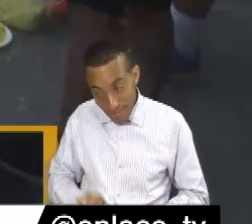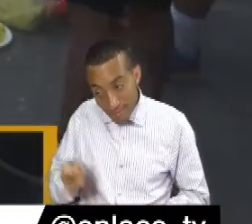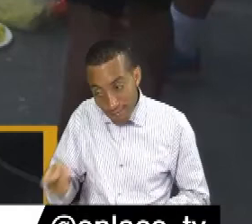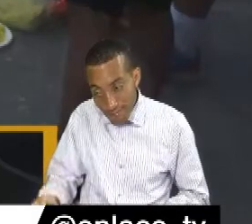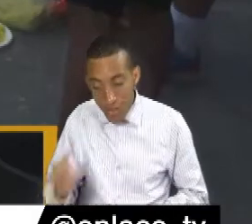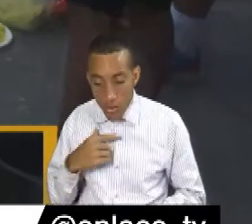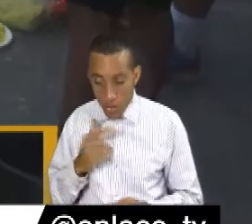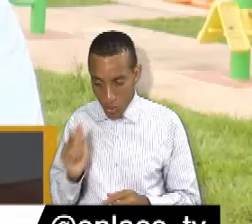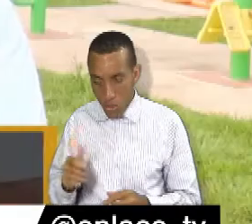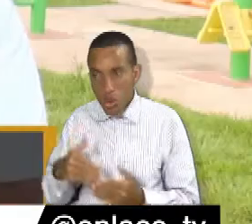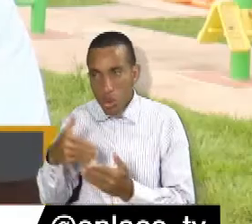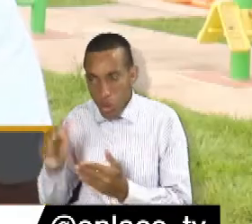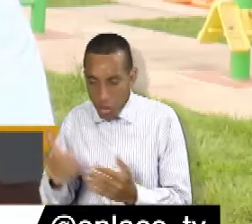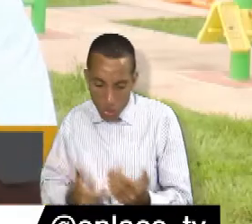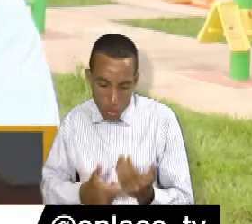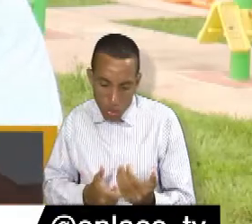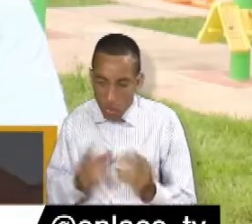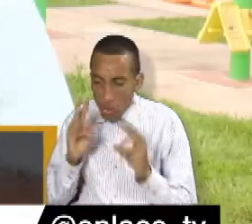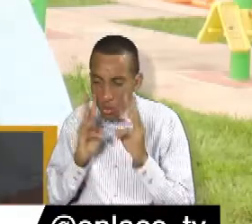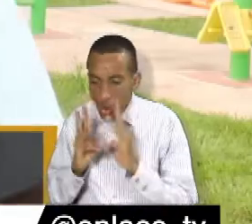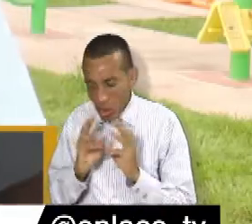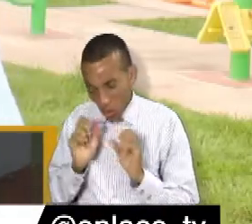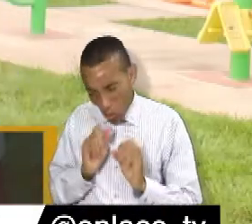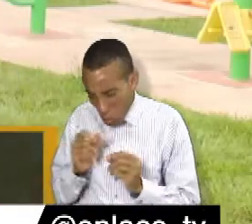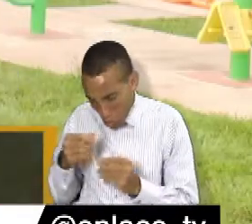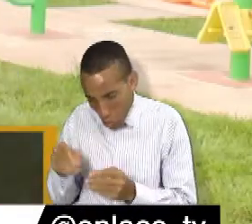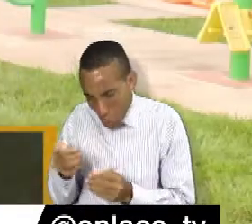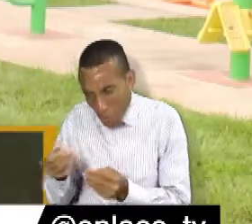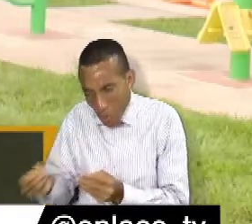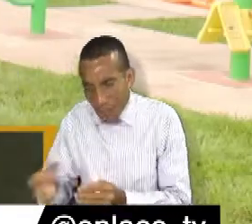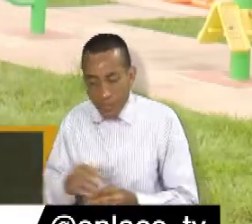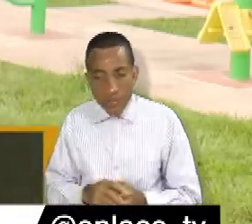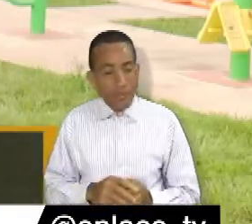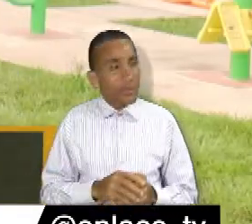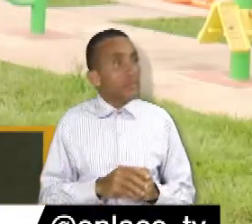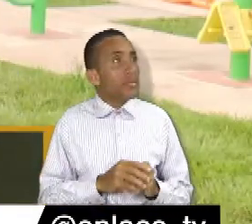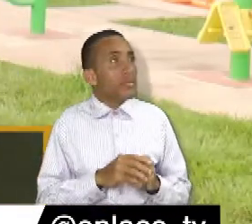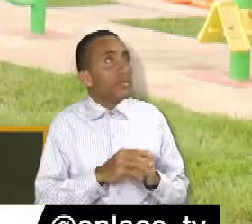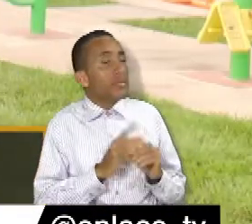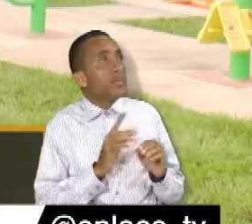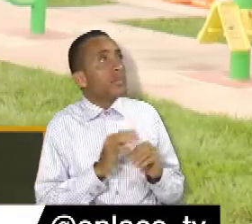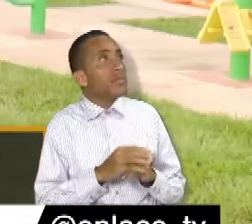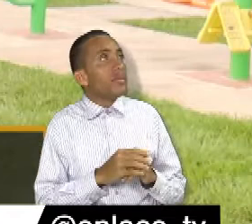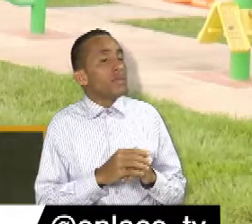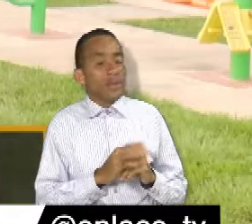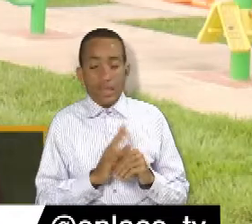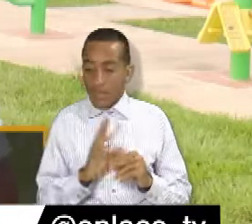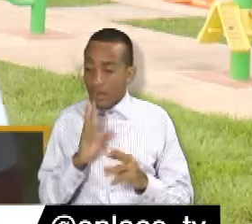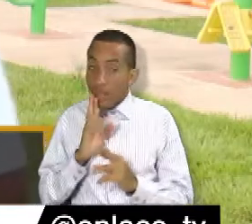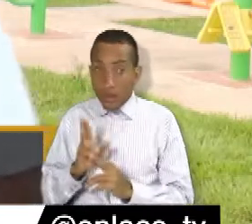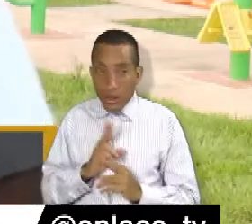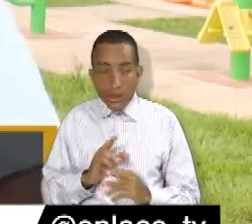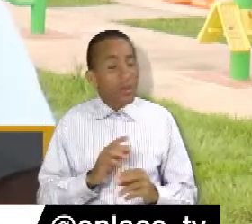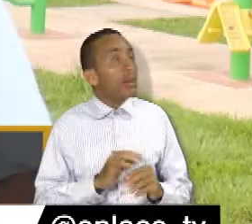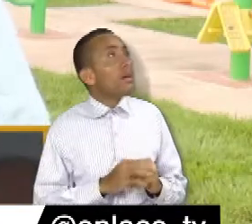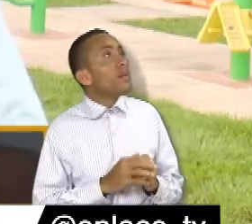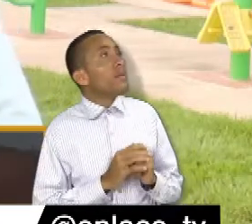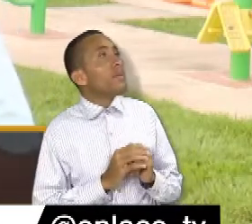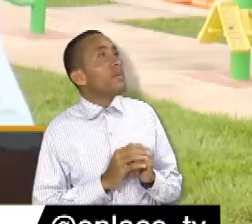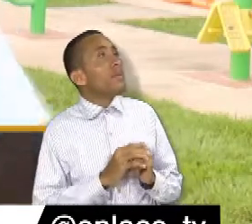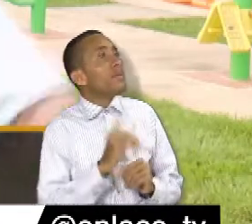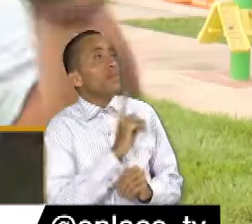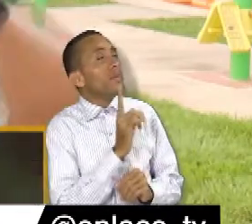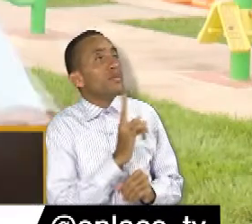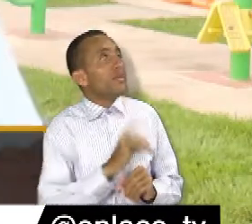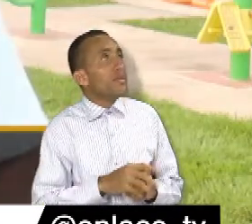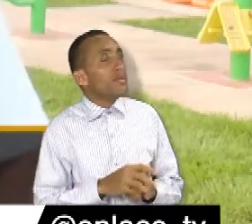una muñequita o cómprese cualquier cosita. Y la respuesta de la niña me dejó a mí en el corazón, que llegó y me dijo, no,